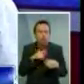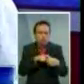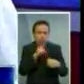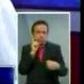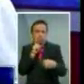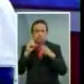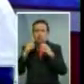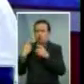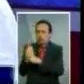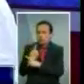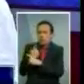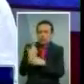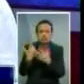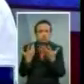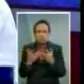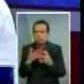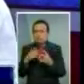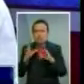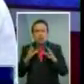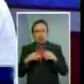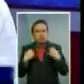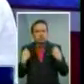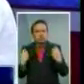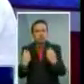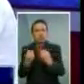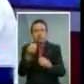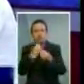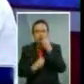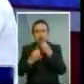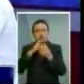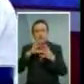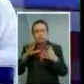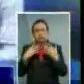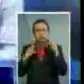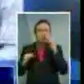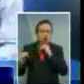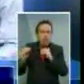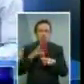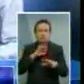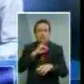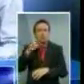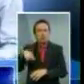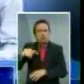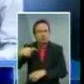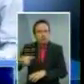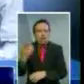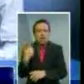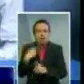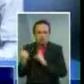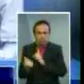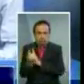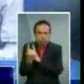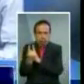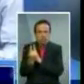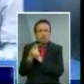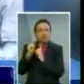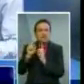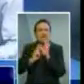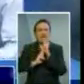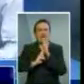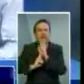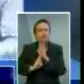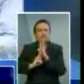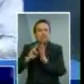en la noche, durante una cena de camaradería que teníamos con los parlamentarios de Renovación Nacional. Al día siguiente yo también tuve un encuentro como representante